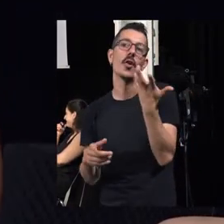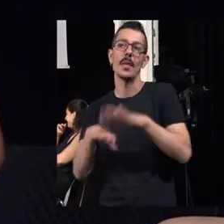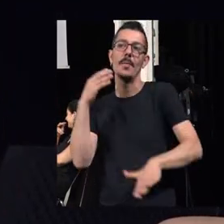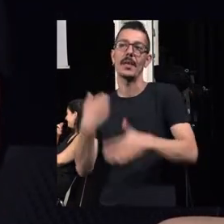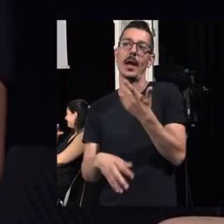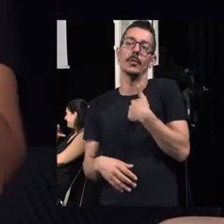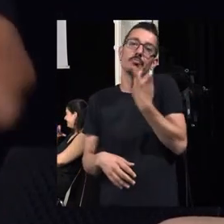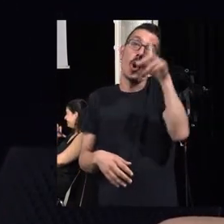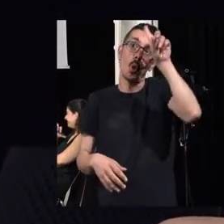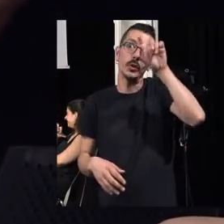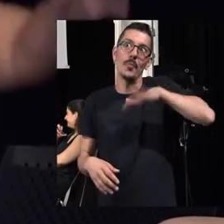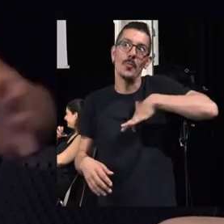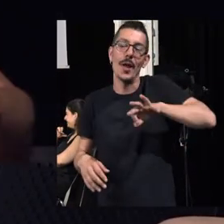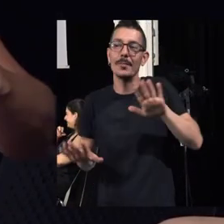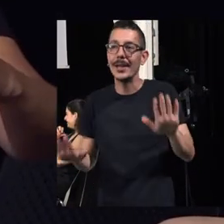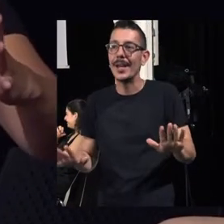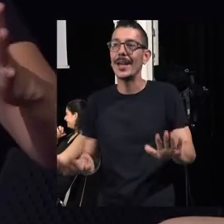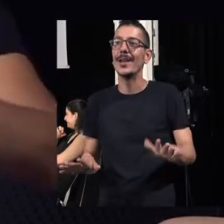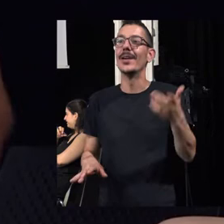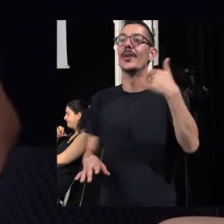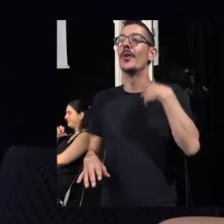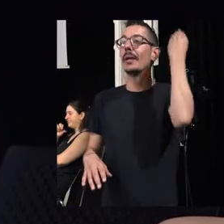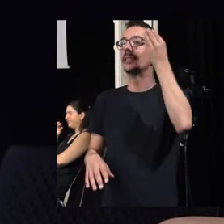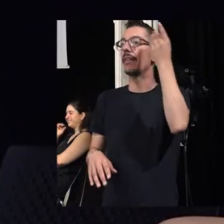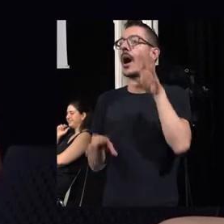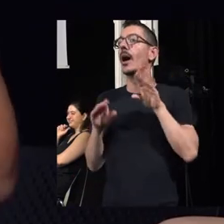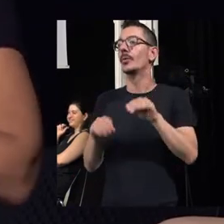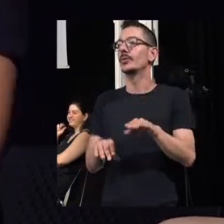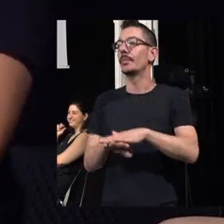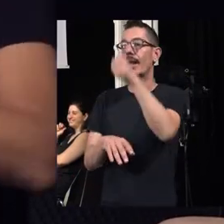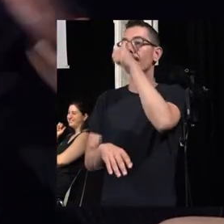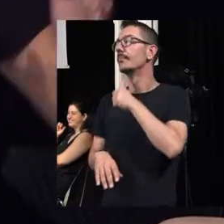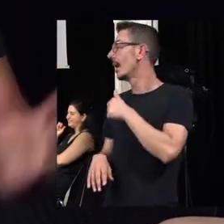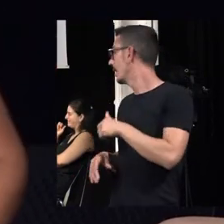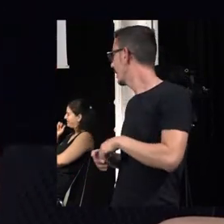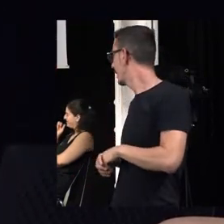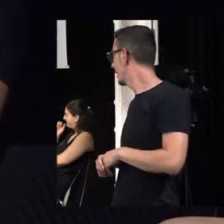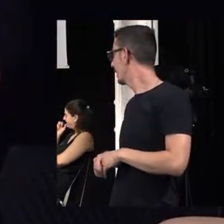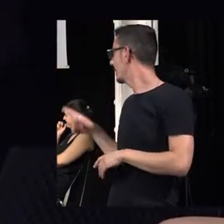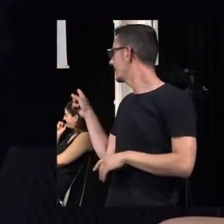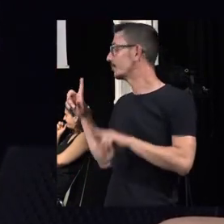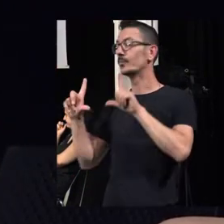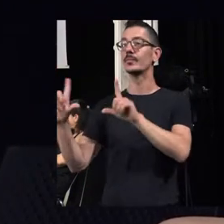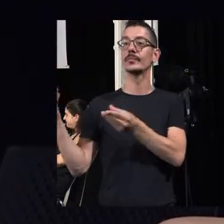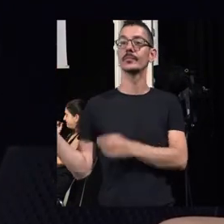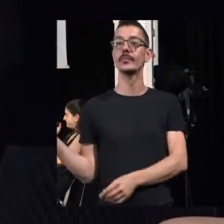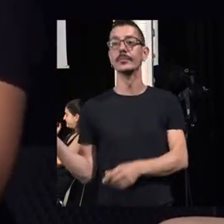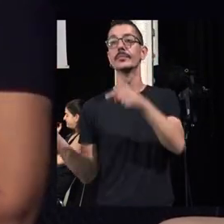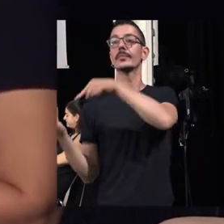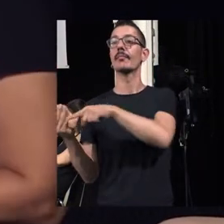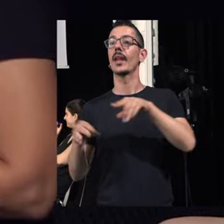Pero cuando lo pensé, no pensé que el espacio iba a ser así, pensaba que iba a ser más chiquitito, sino que se tenía un tablero más grande, pero les traje el